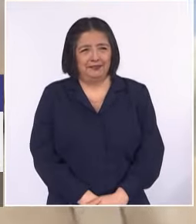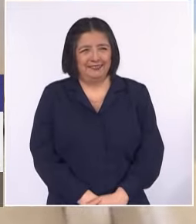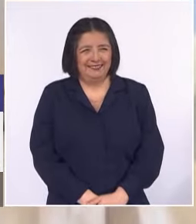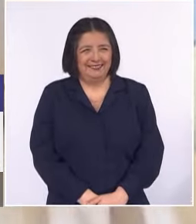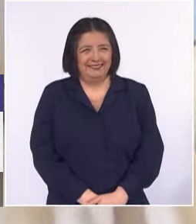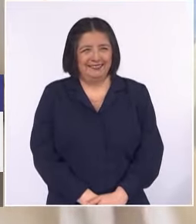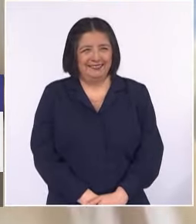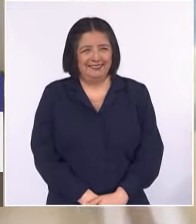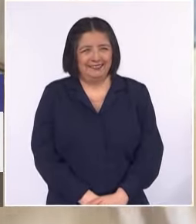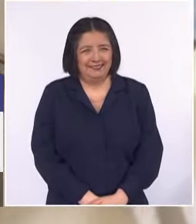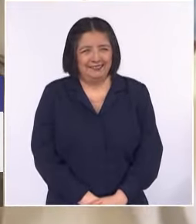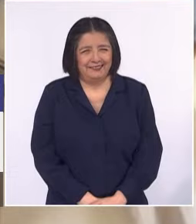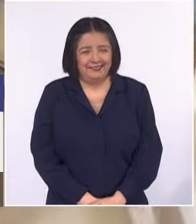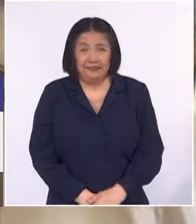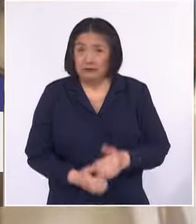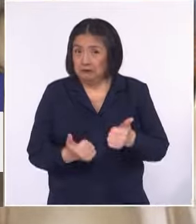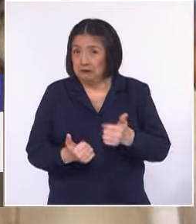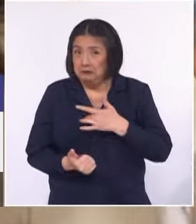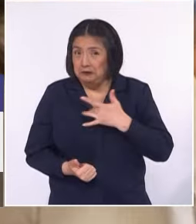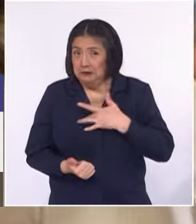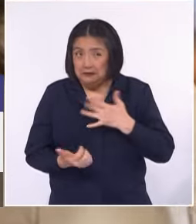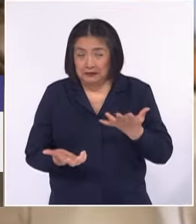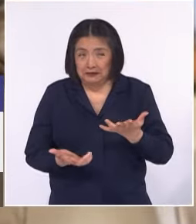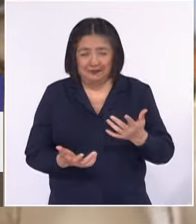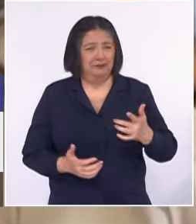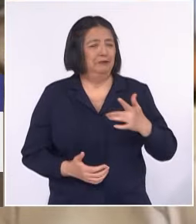Sí. ¿Cómo te sientes?